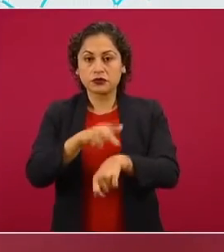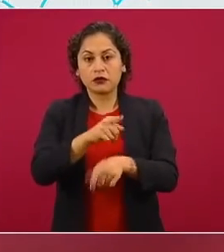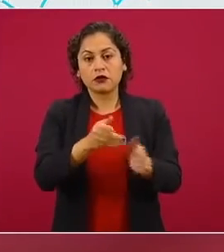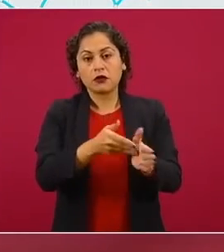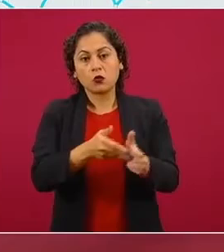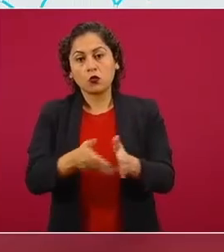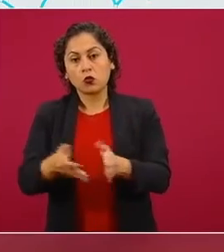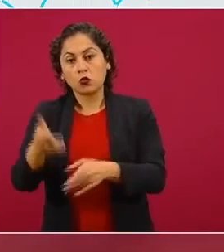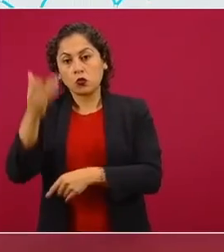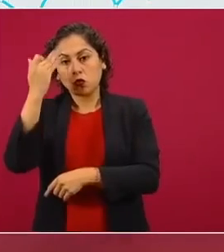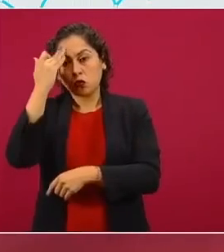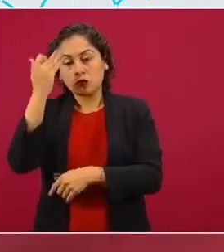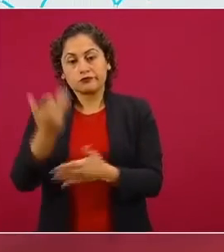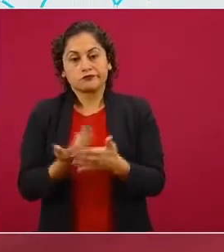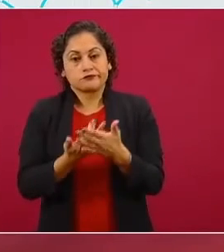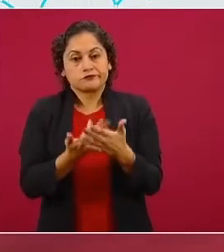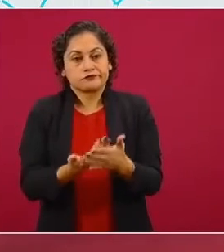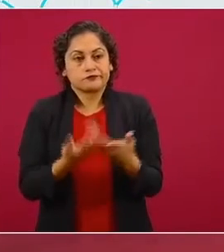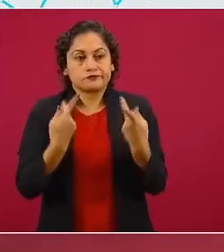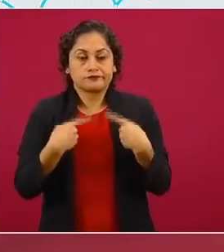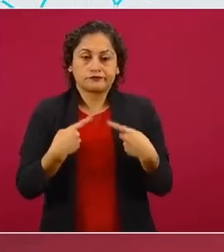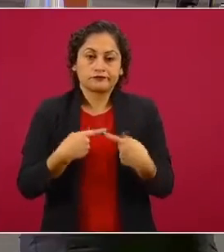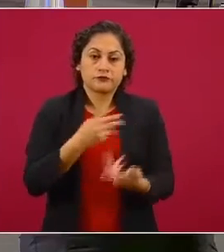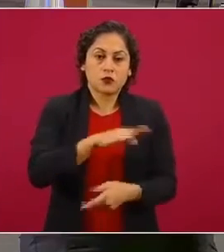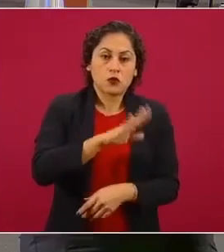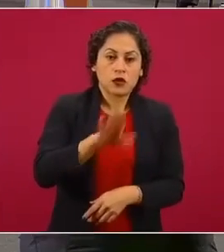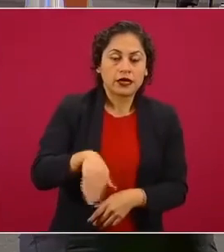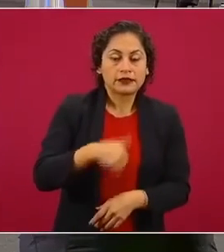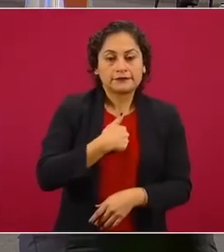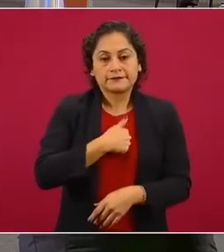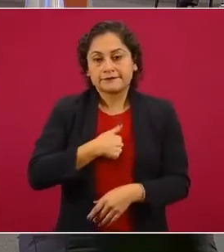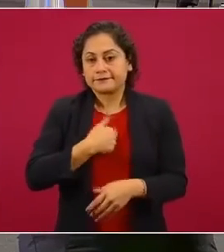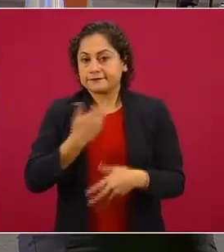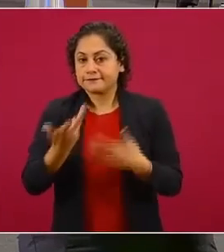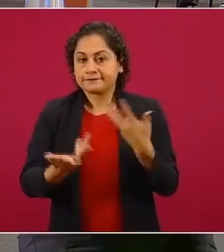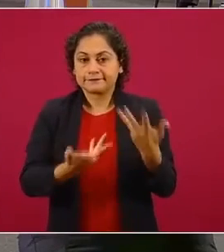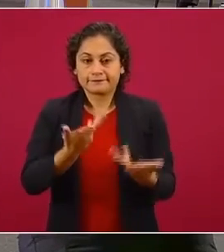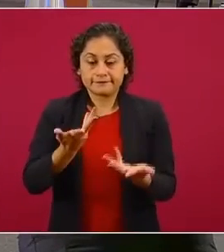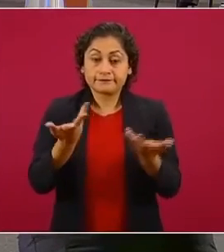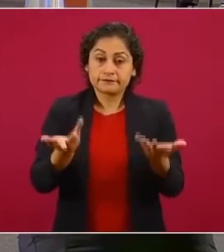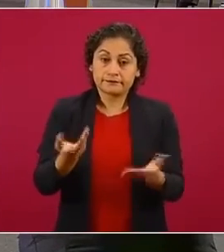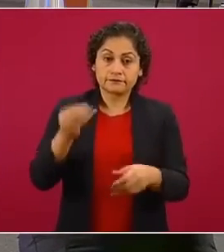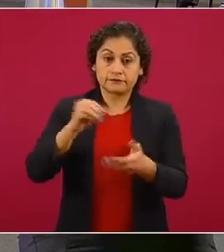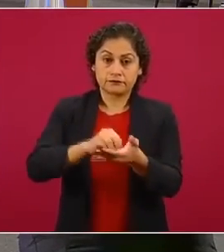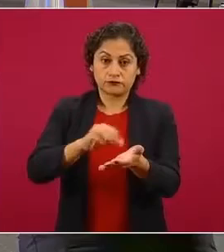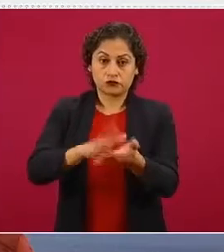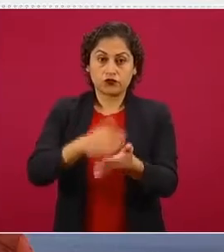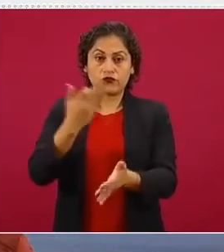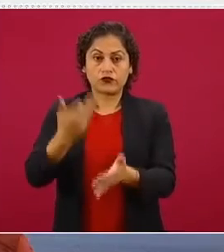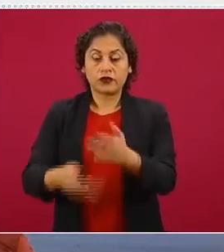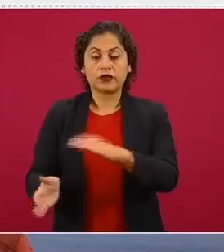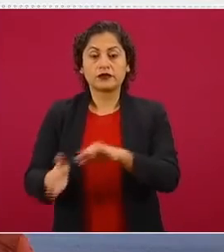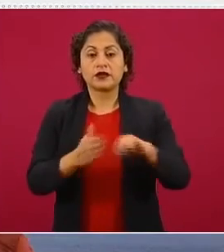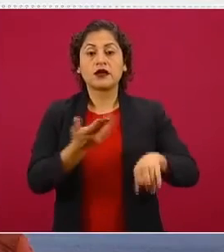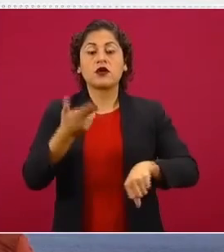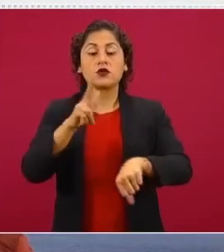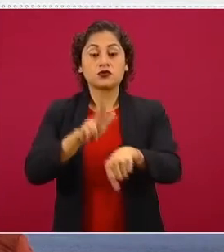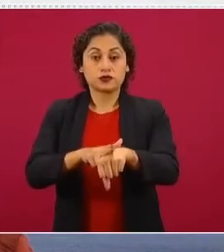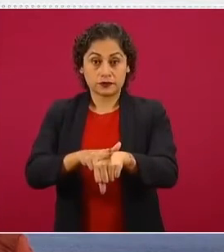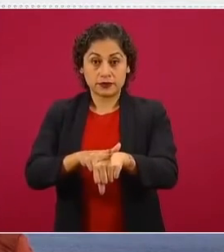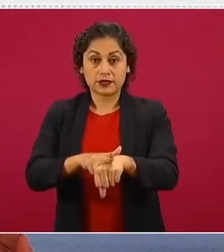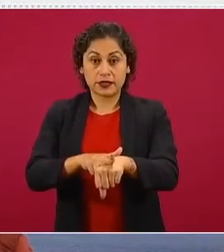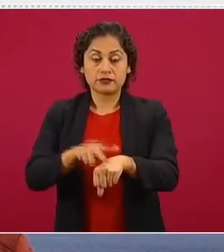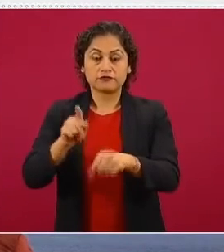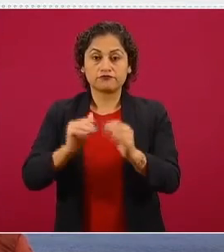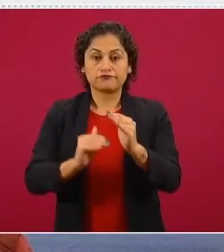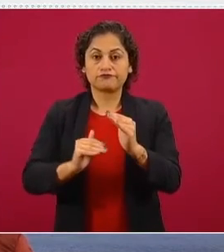desafortunadamente algunas fallecen a pesar de los tratamientos hospitalarios. La siguiente, la ocupación hospitalaria en San Luis, tendencia a